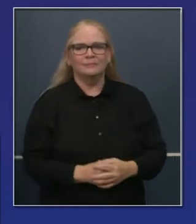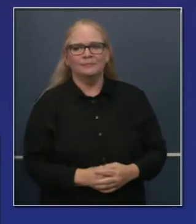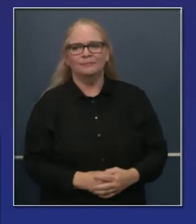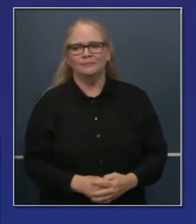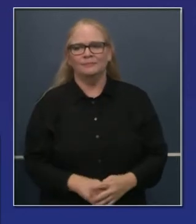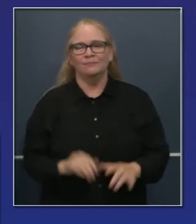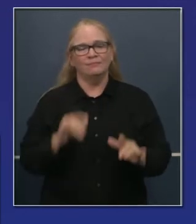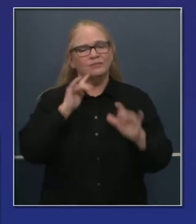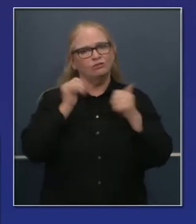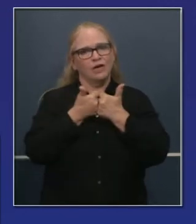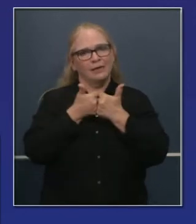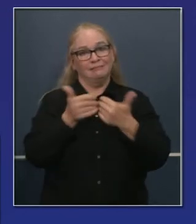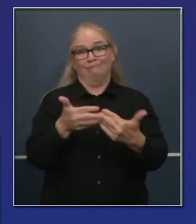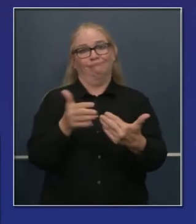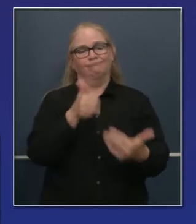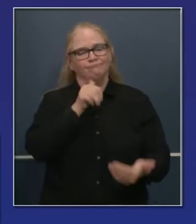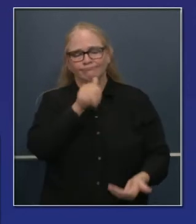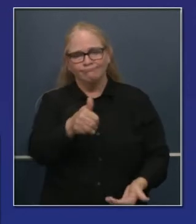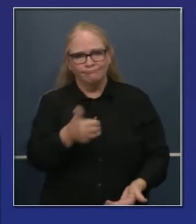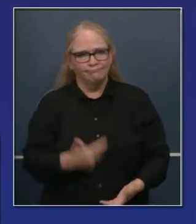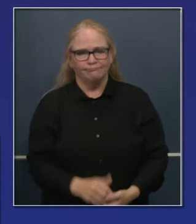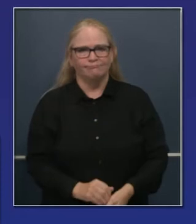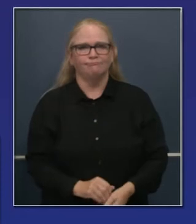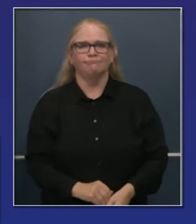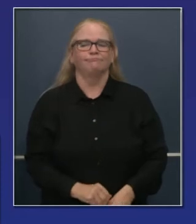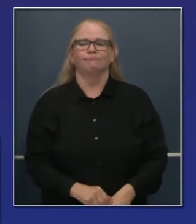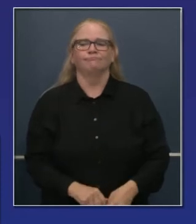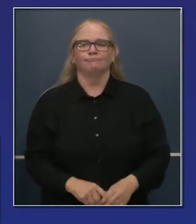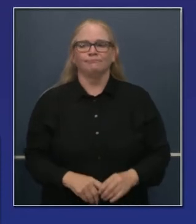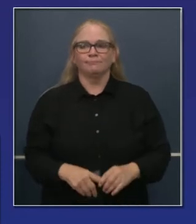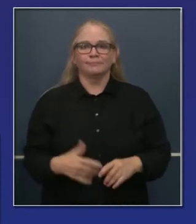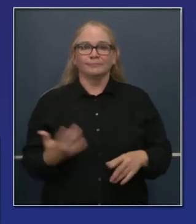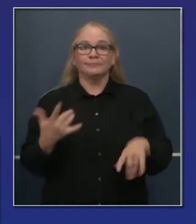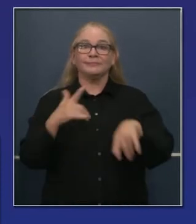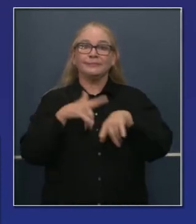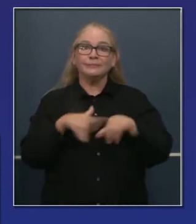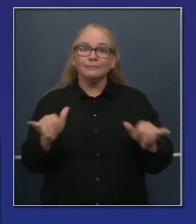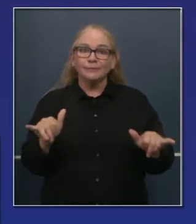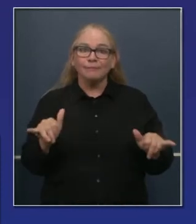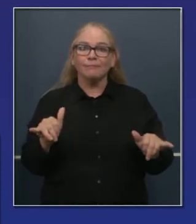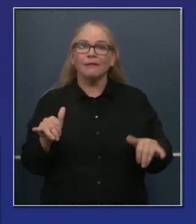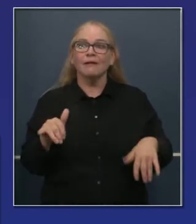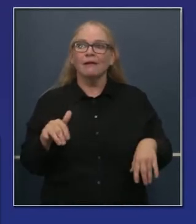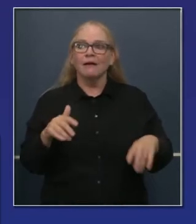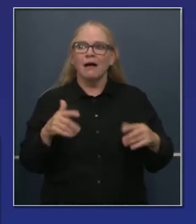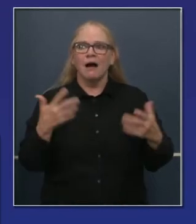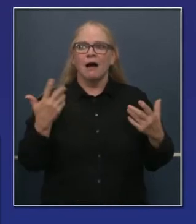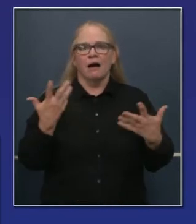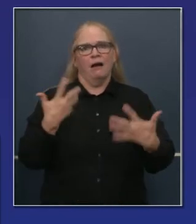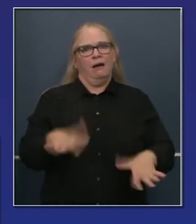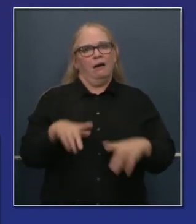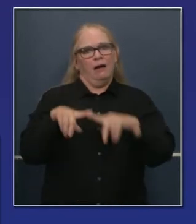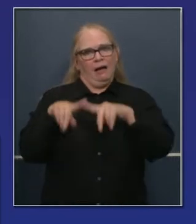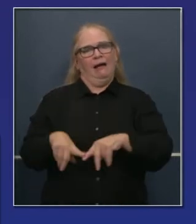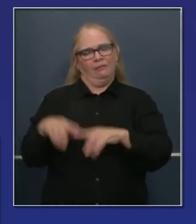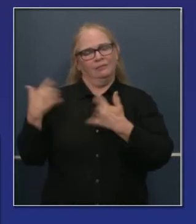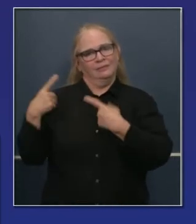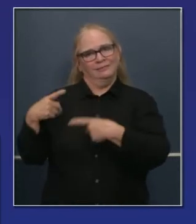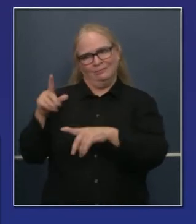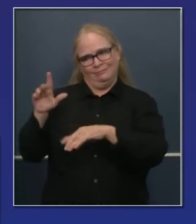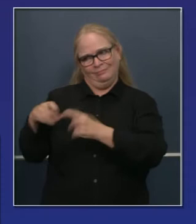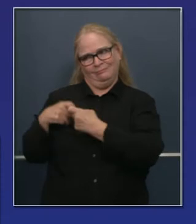reto por estas condiciones que se han precipitado de un solo golpe en este momento histórico